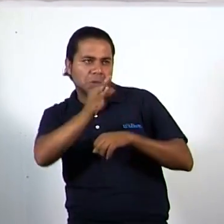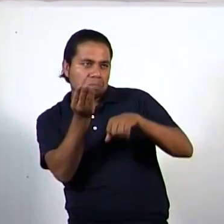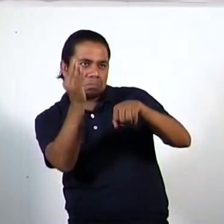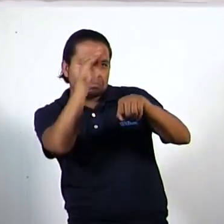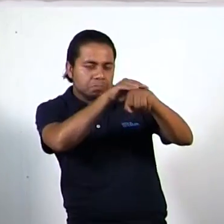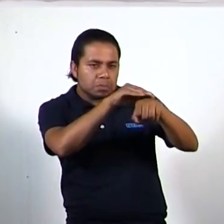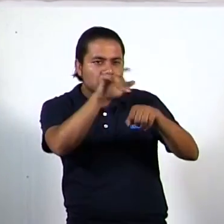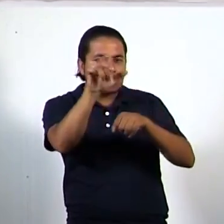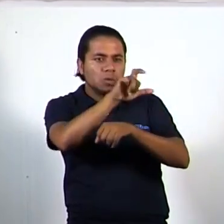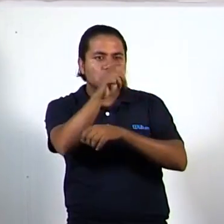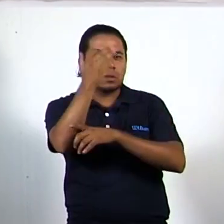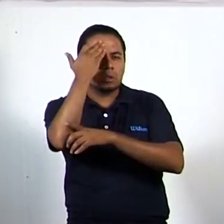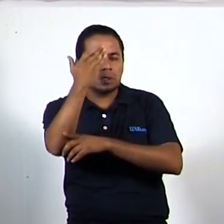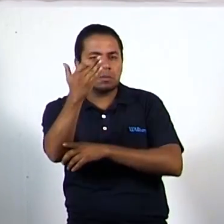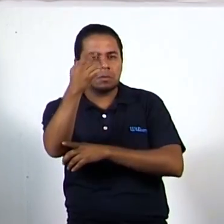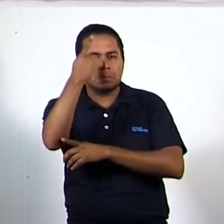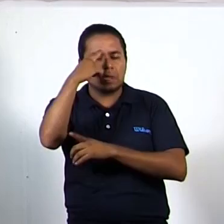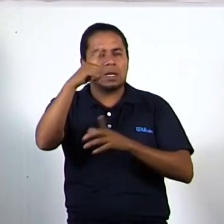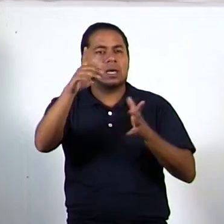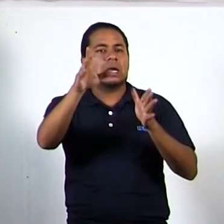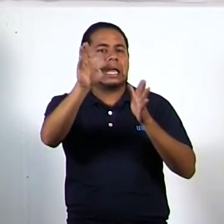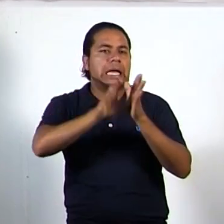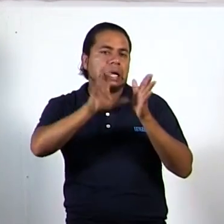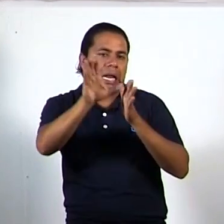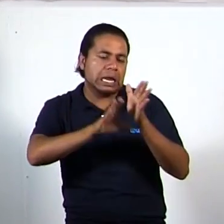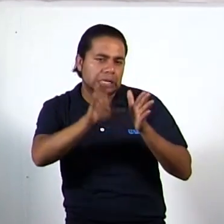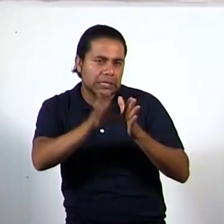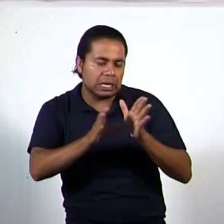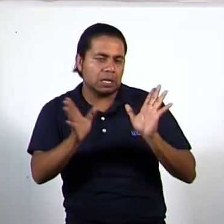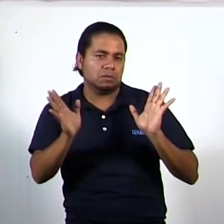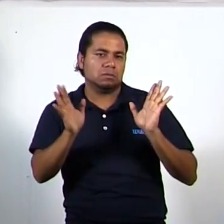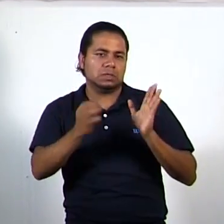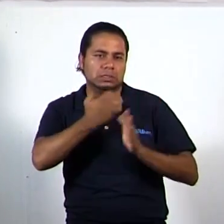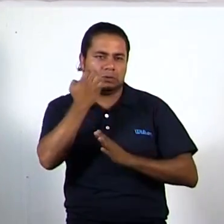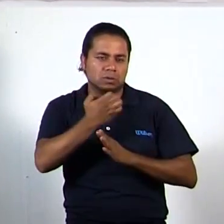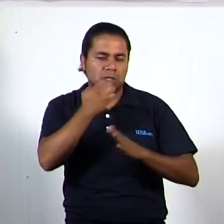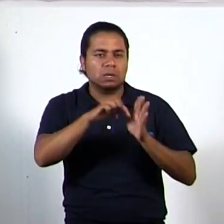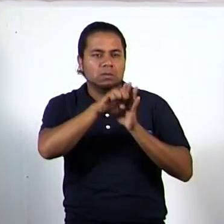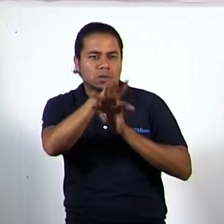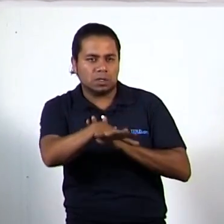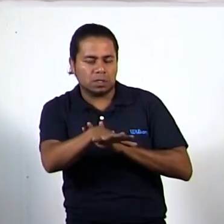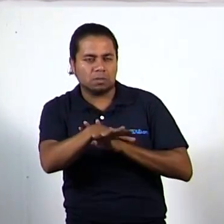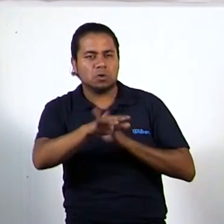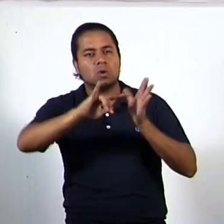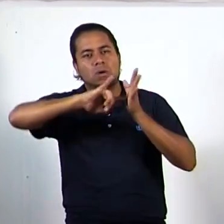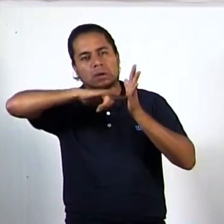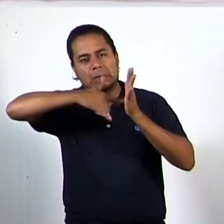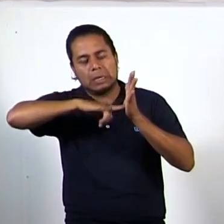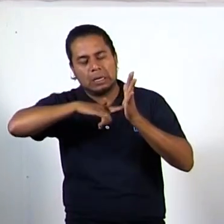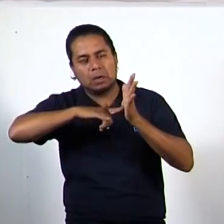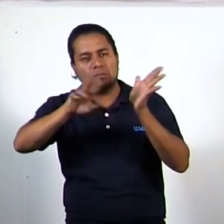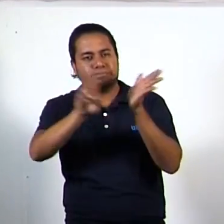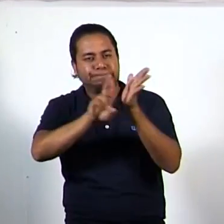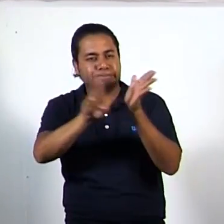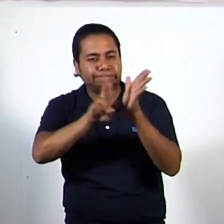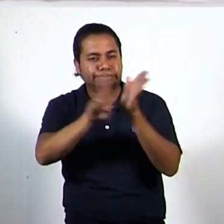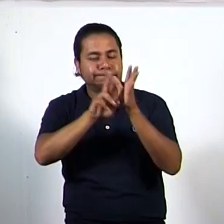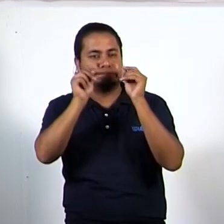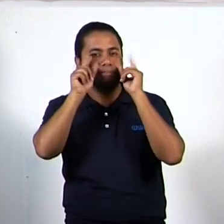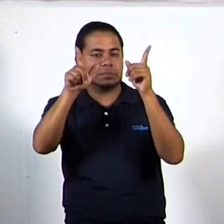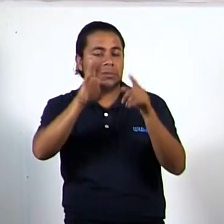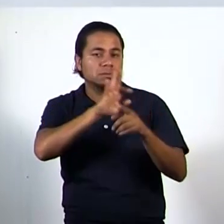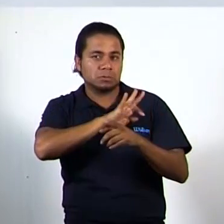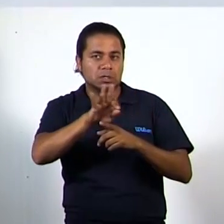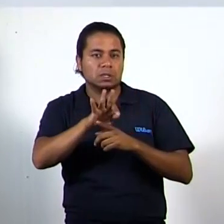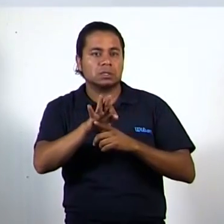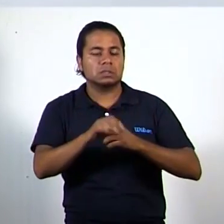situaciones para revisar el calendario escolar, por ejemplo, en el reloj despertador. Vamos a